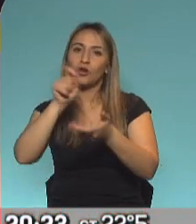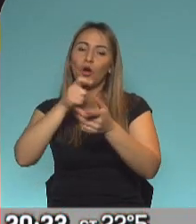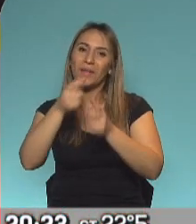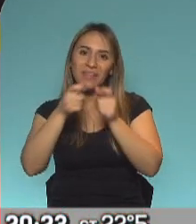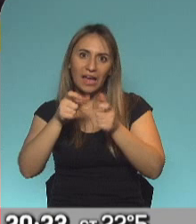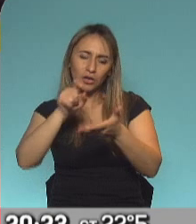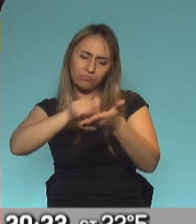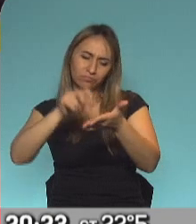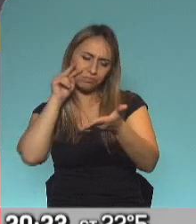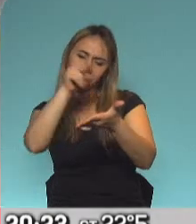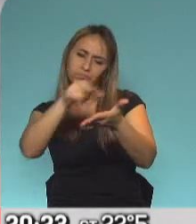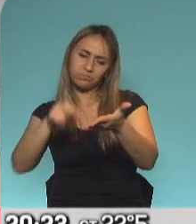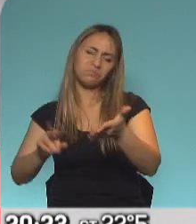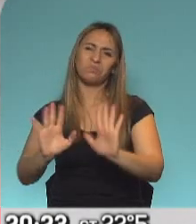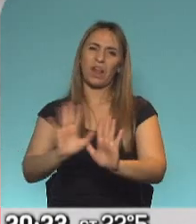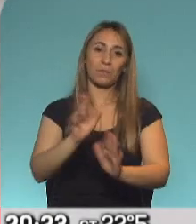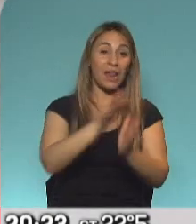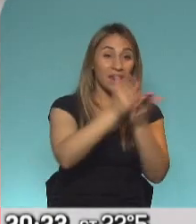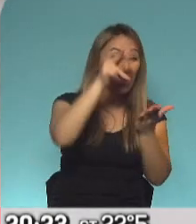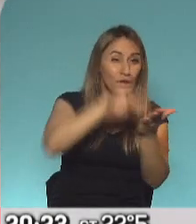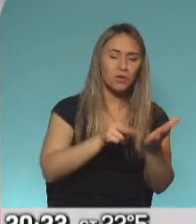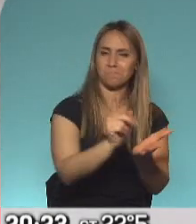que efectivamente el expresidente,